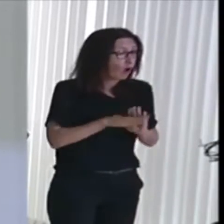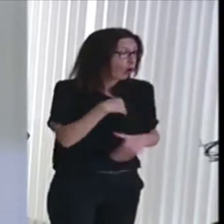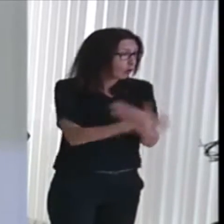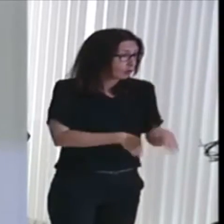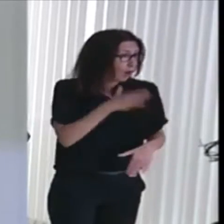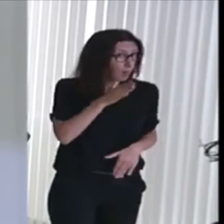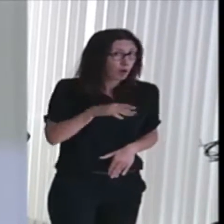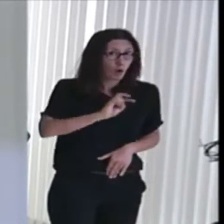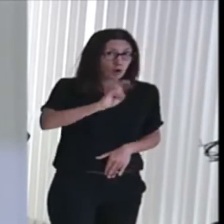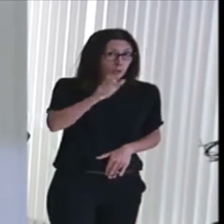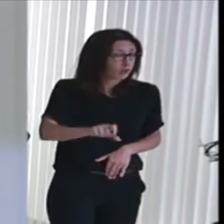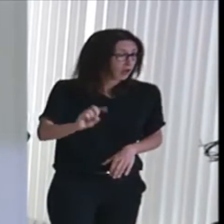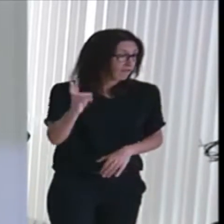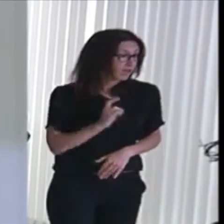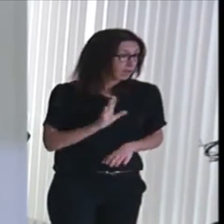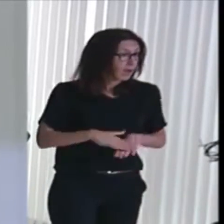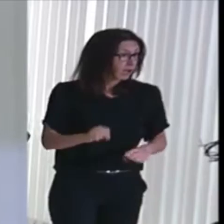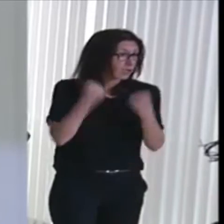las castañas del fuego.